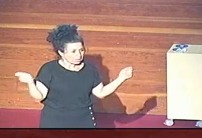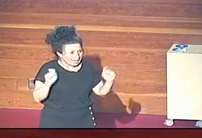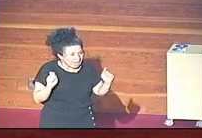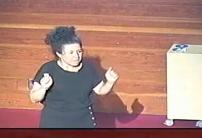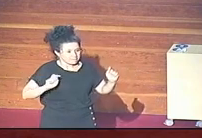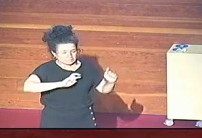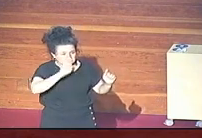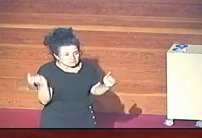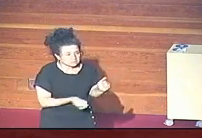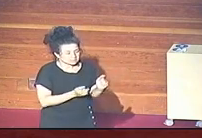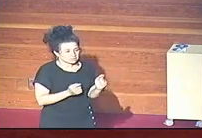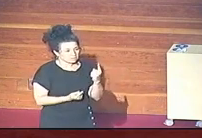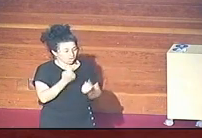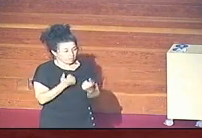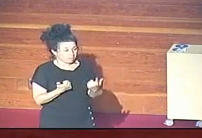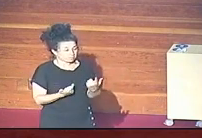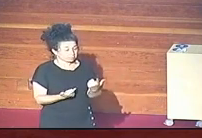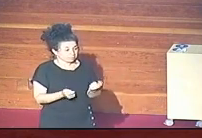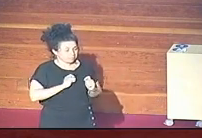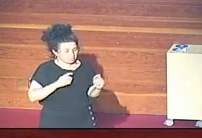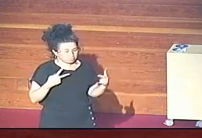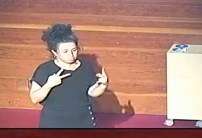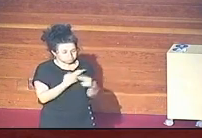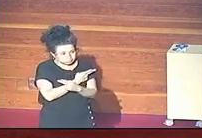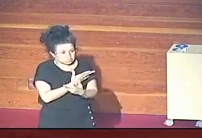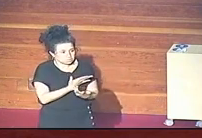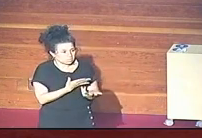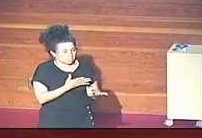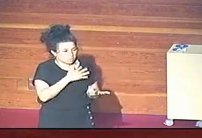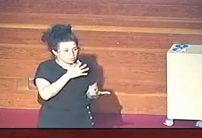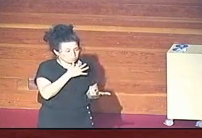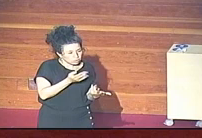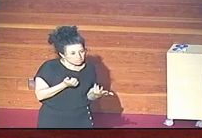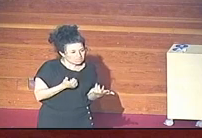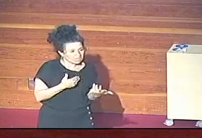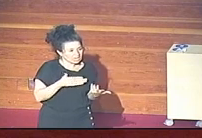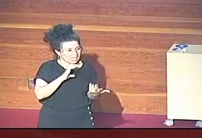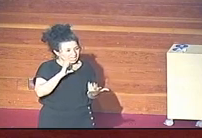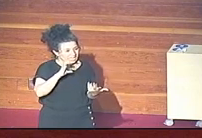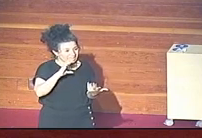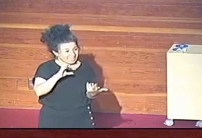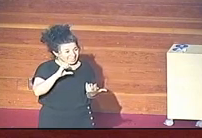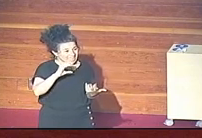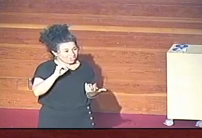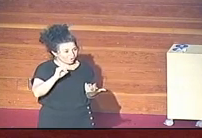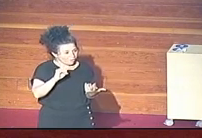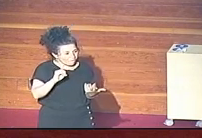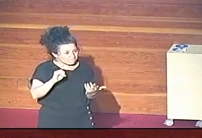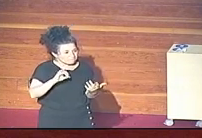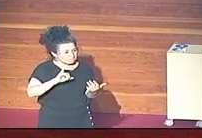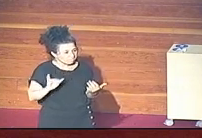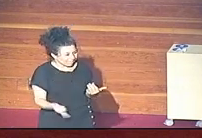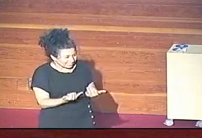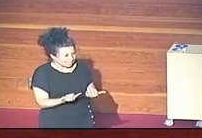puede llevar a una cierta frustración no sé si han hablado de la ecofatiga ahora por ejemplo bueno pues